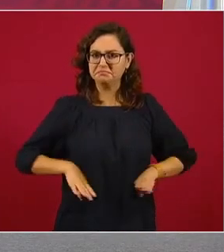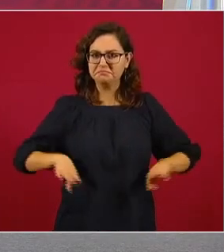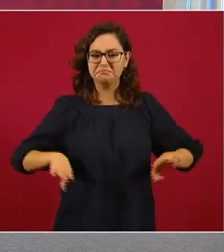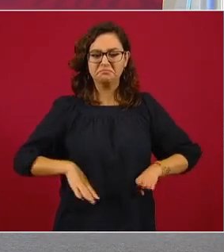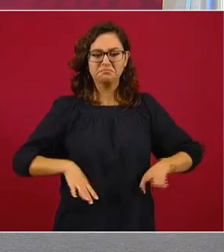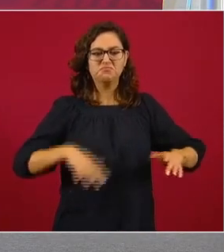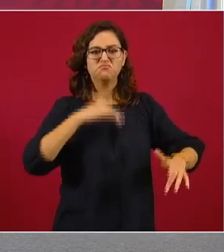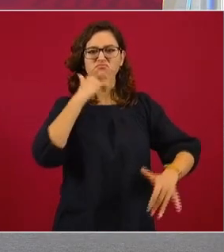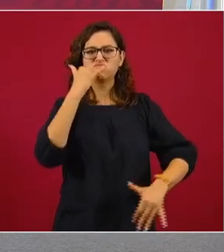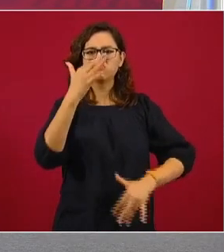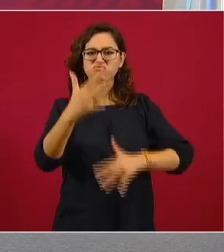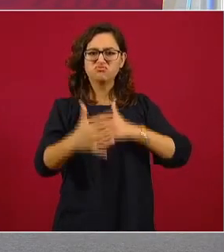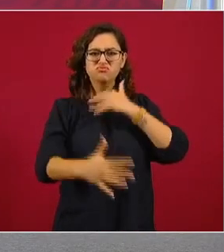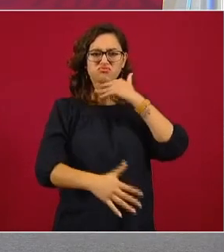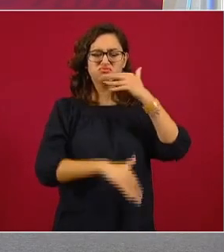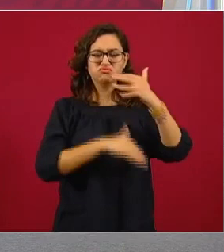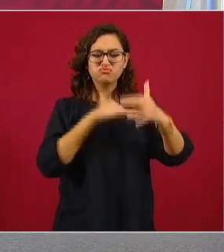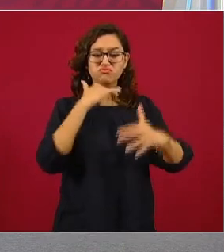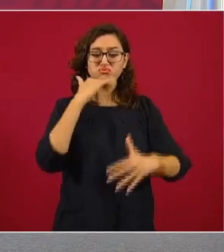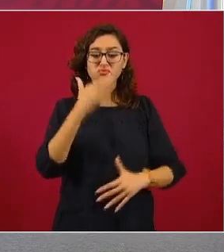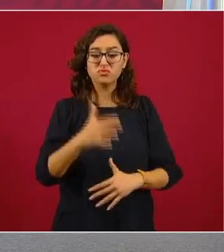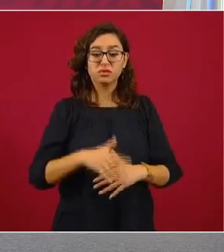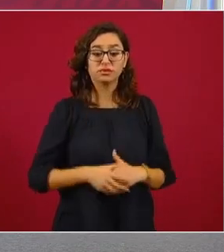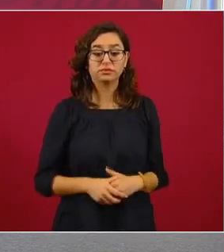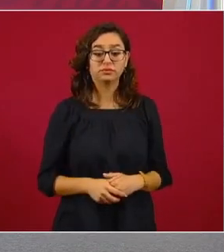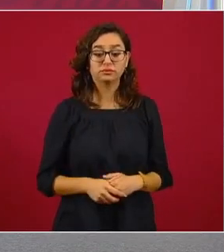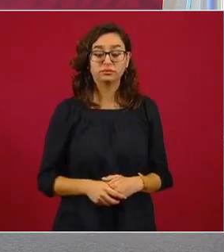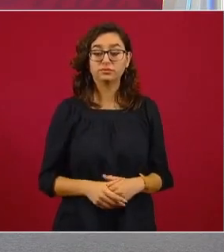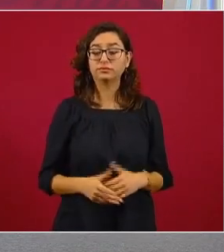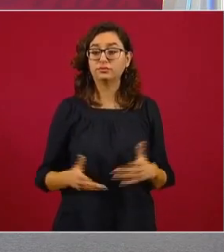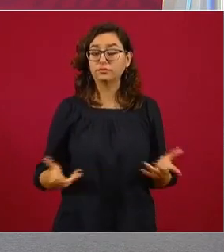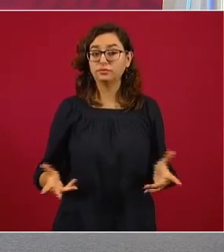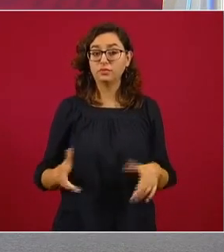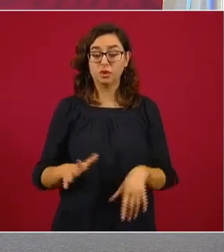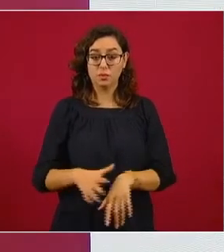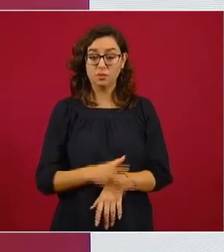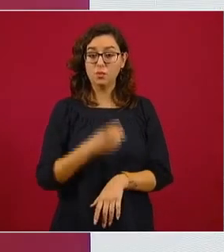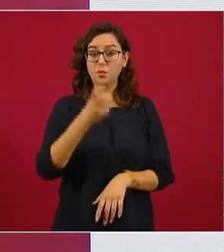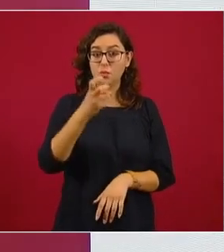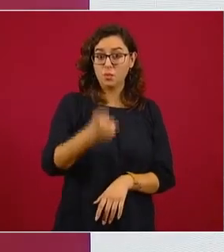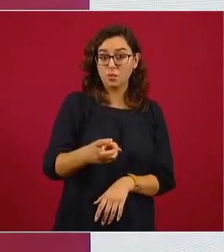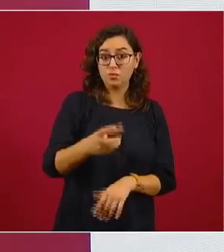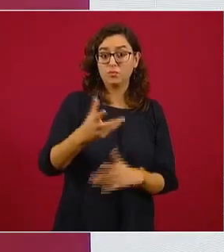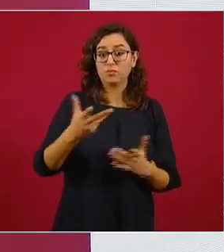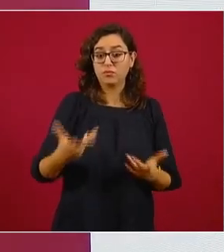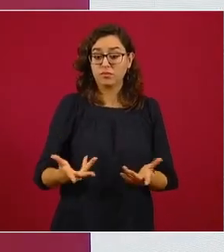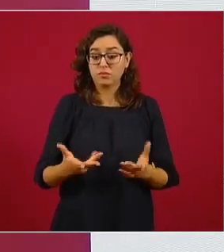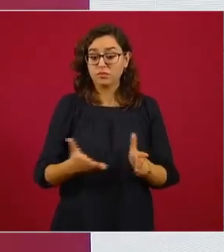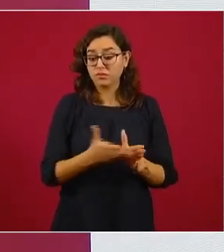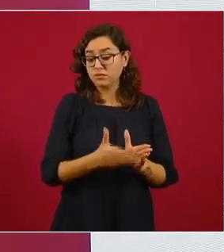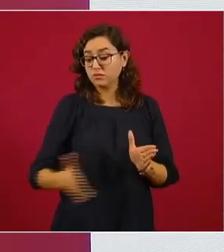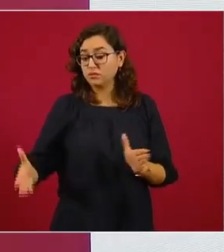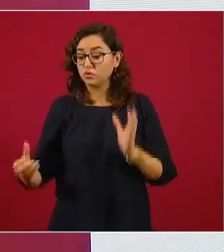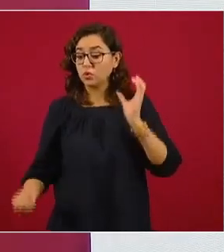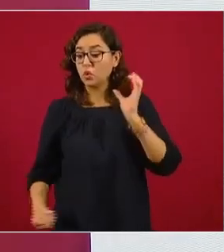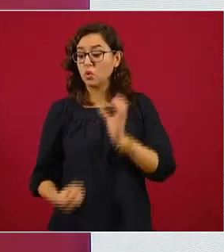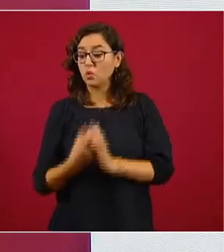Por eso, si me piden que exprese en una frase el plan del nuevo gobierno,